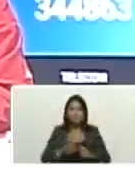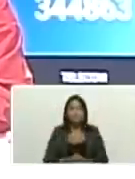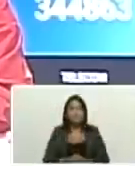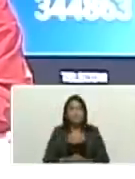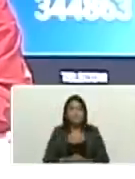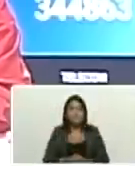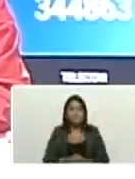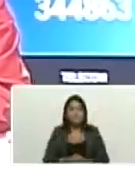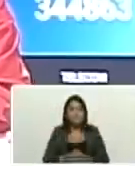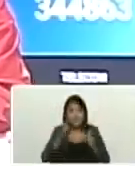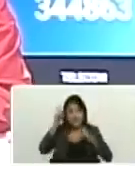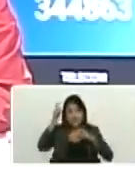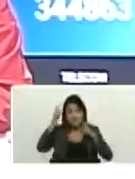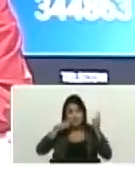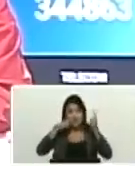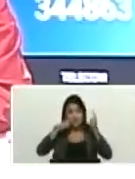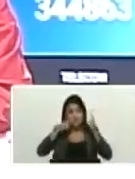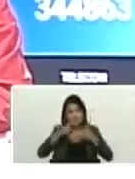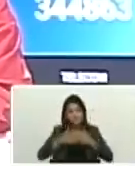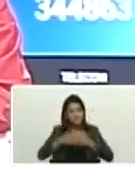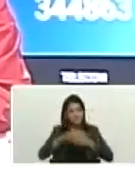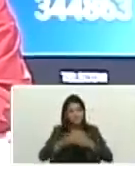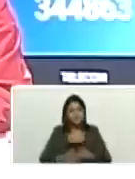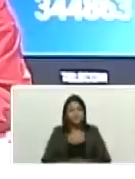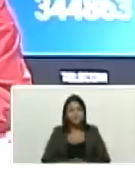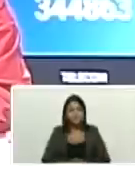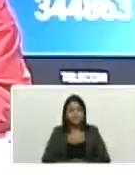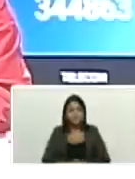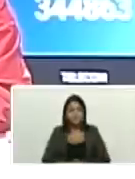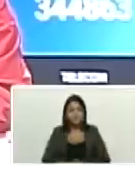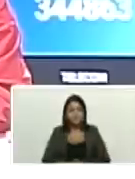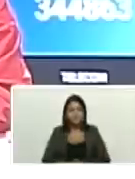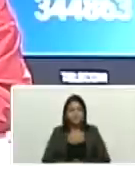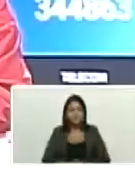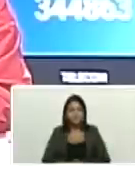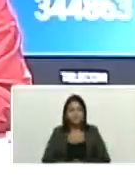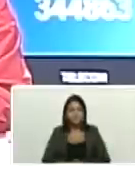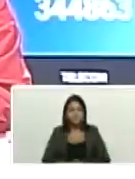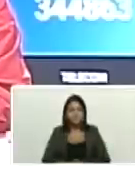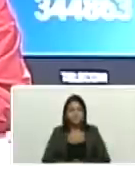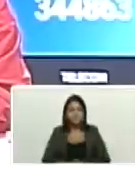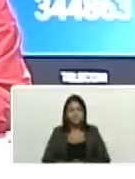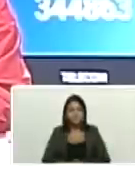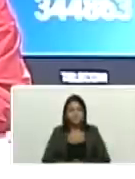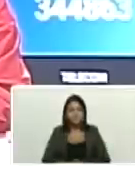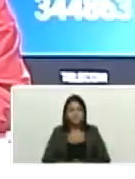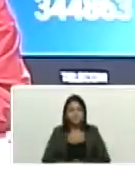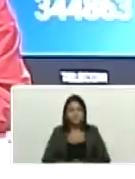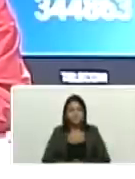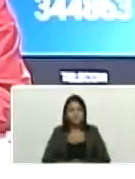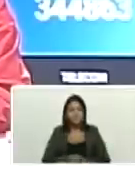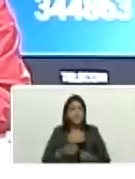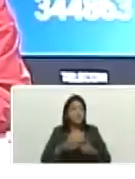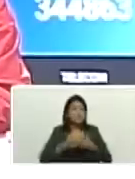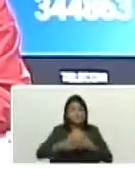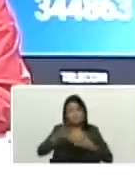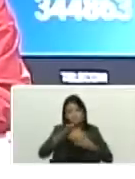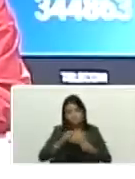amado comandante Hugo Rafael Chávez Frías! ¡Hasta la victoria